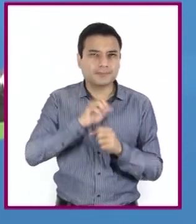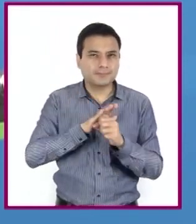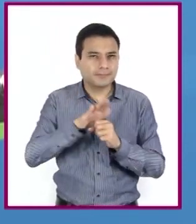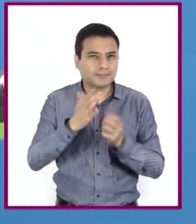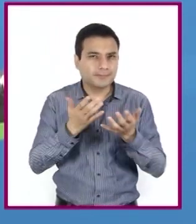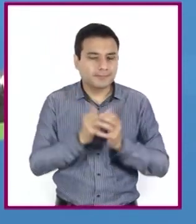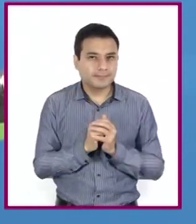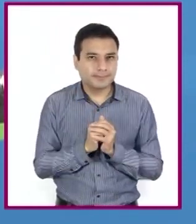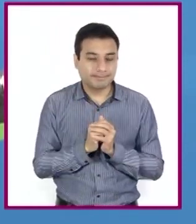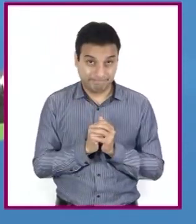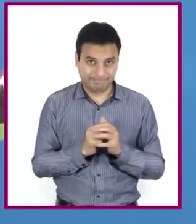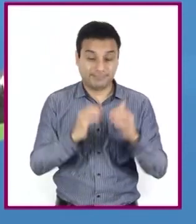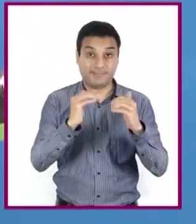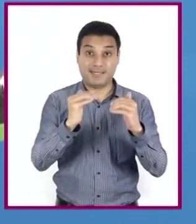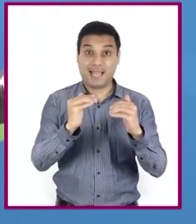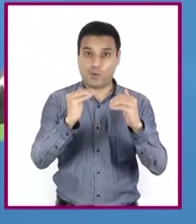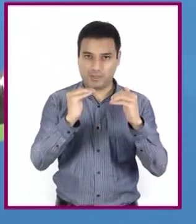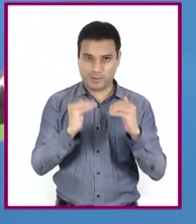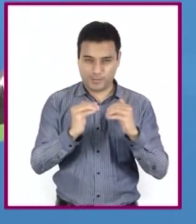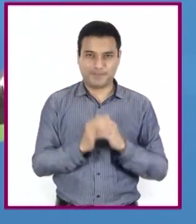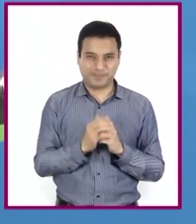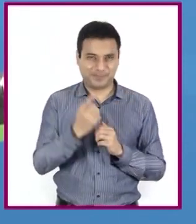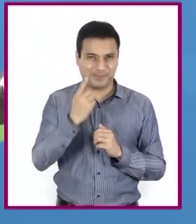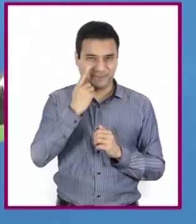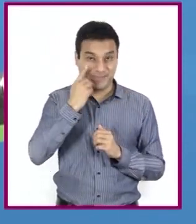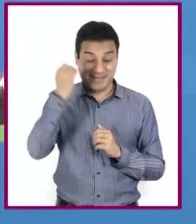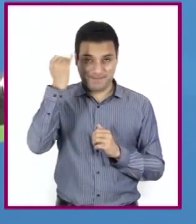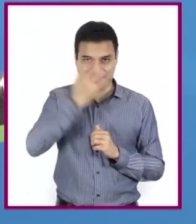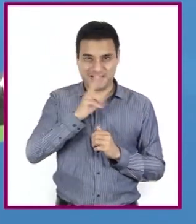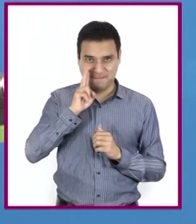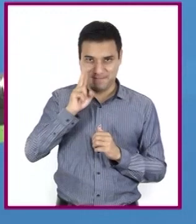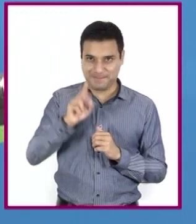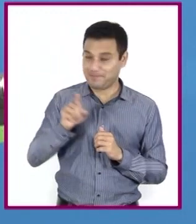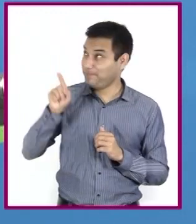continuación, les invito a observar la siguiente imagen.